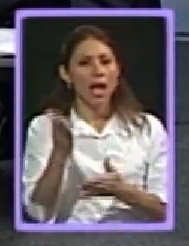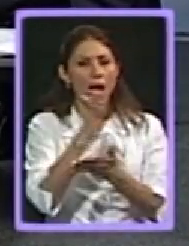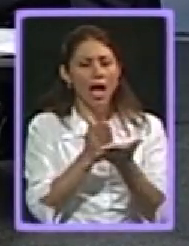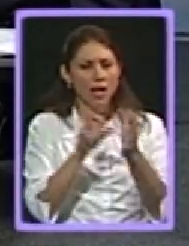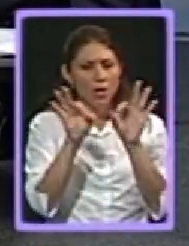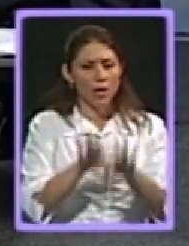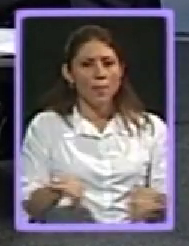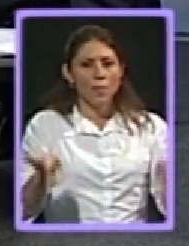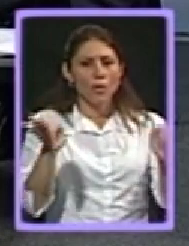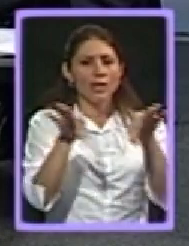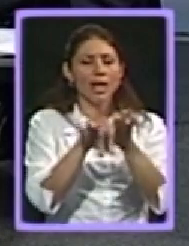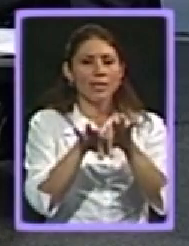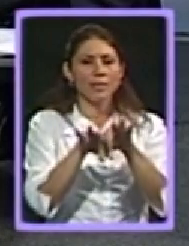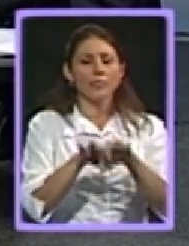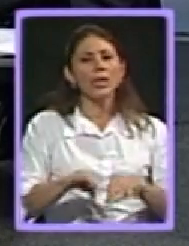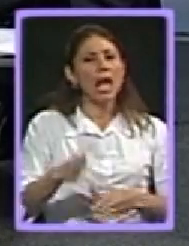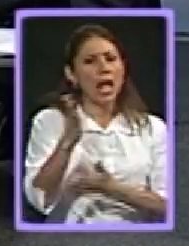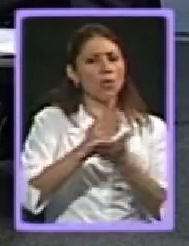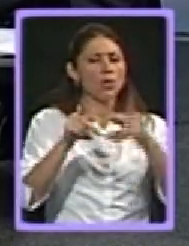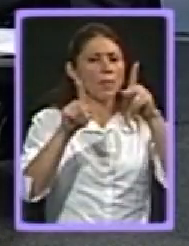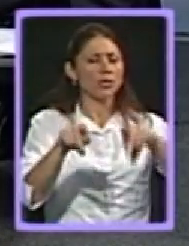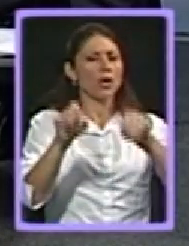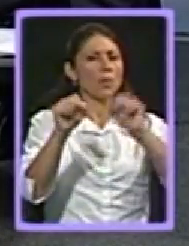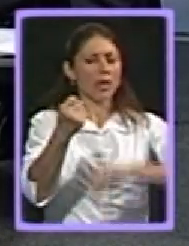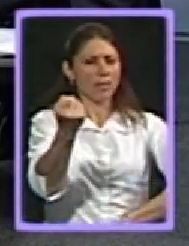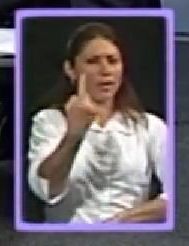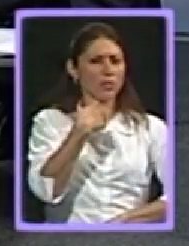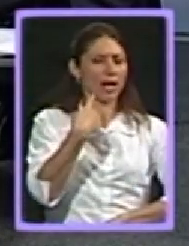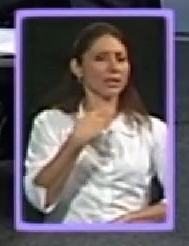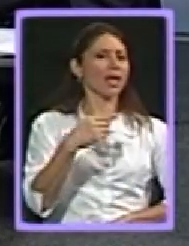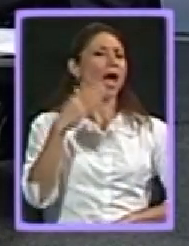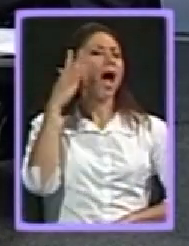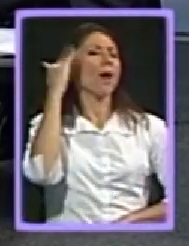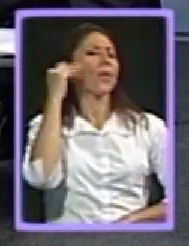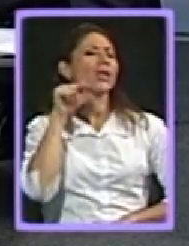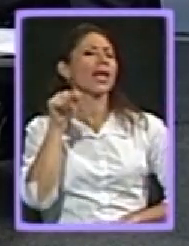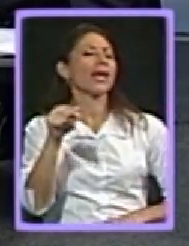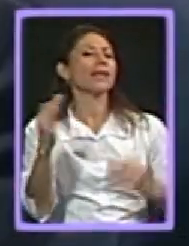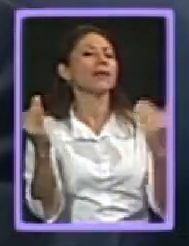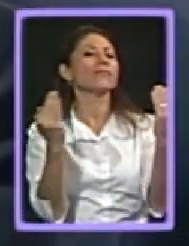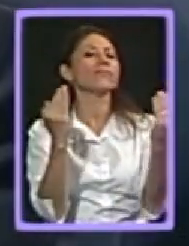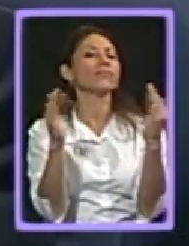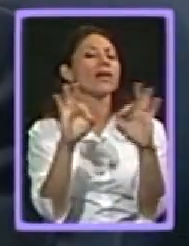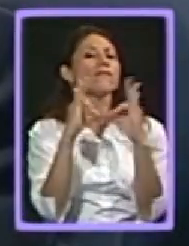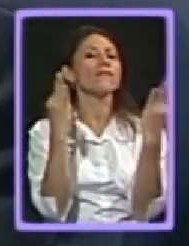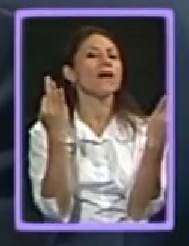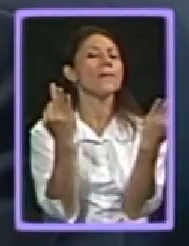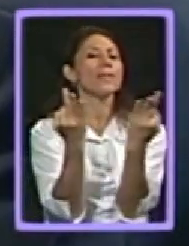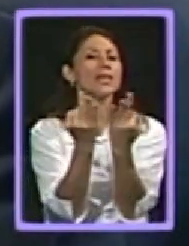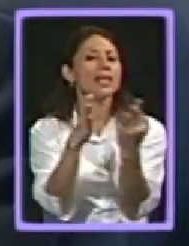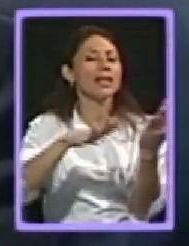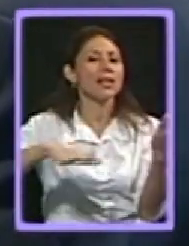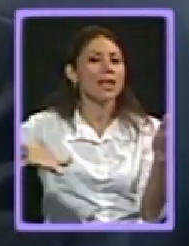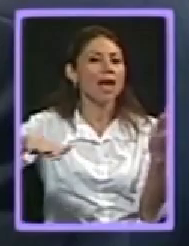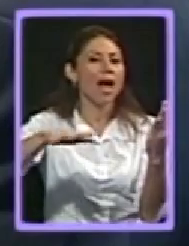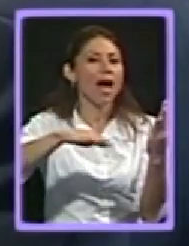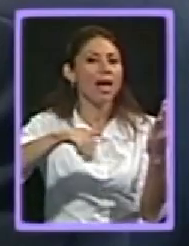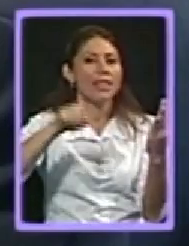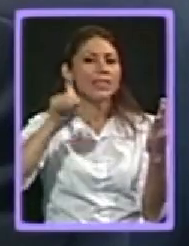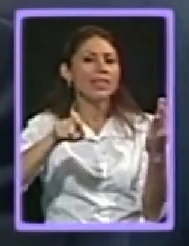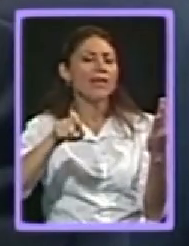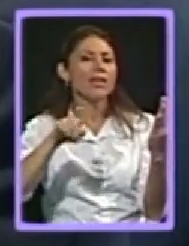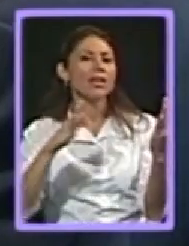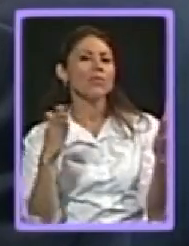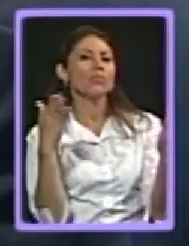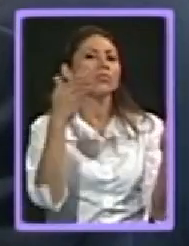importante. Alguien podría preguntarse por qué en esa familia hay que salir a ir a los otros bancos